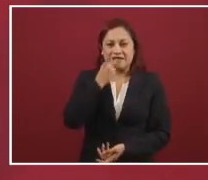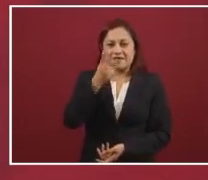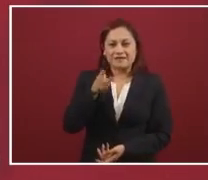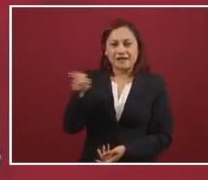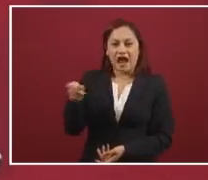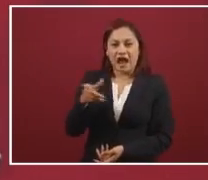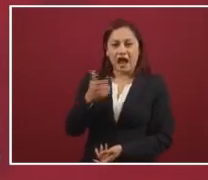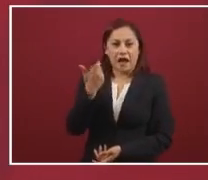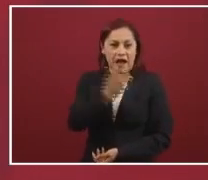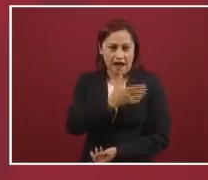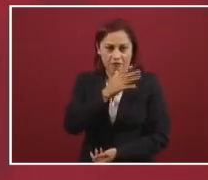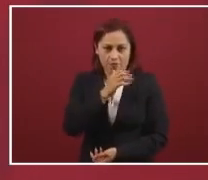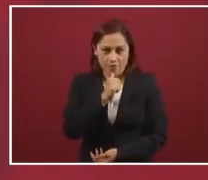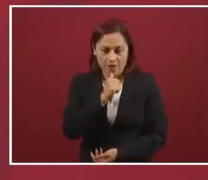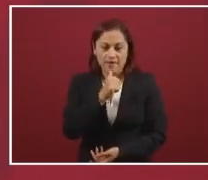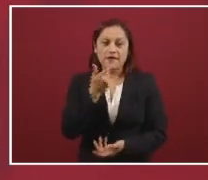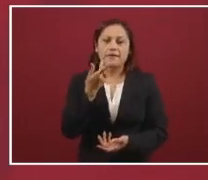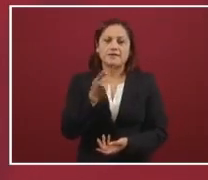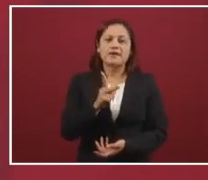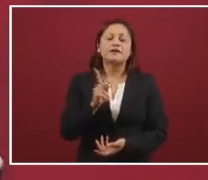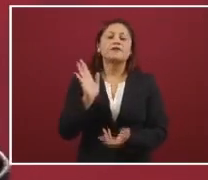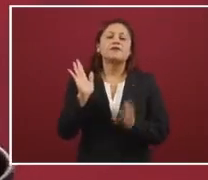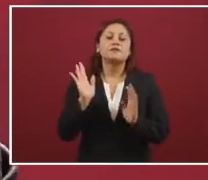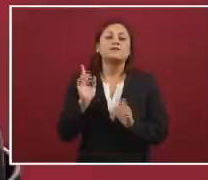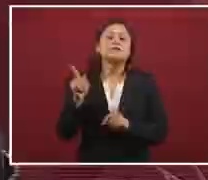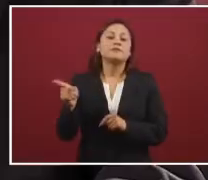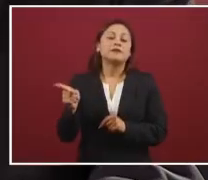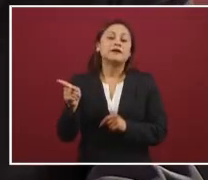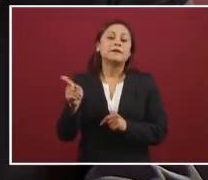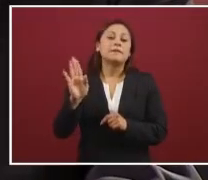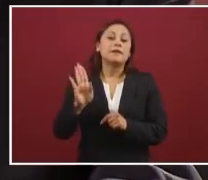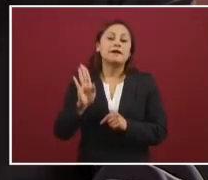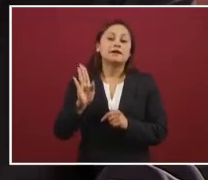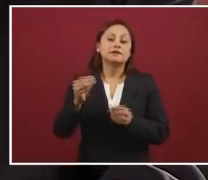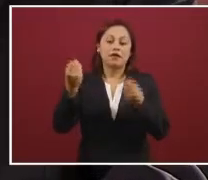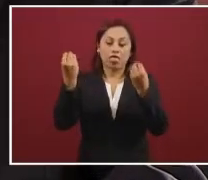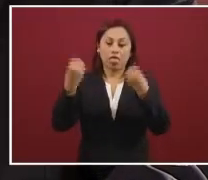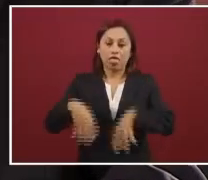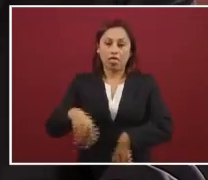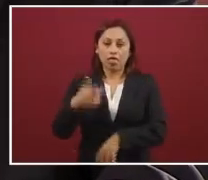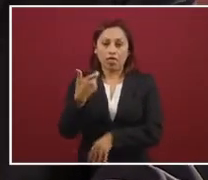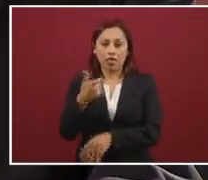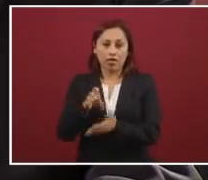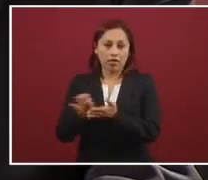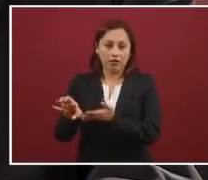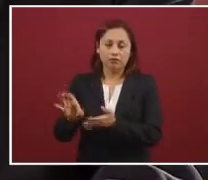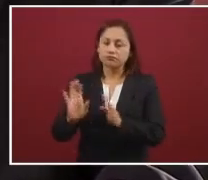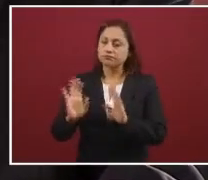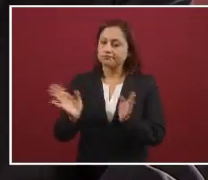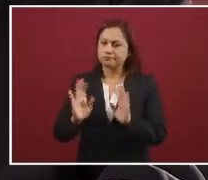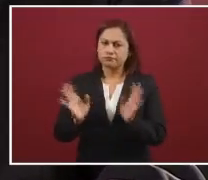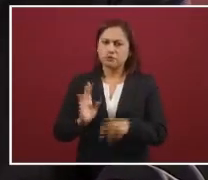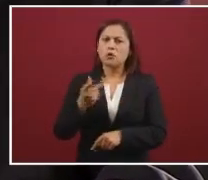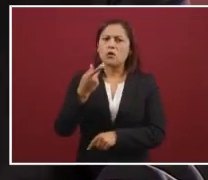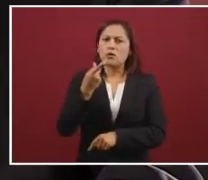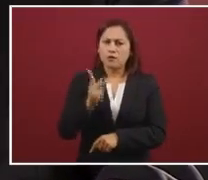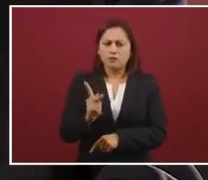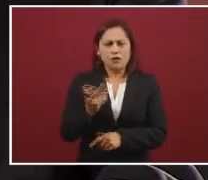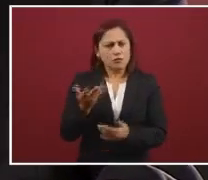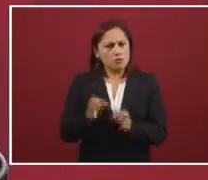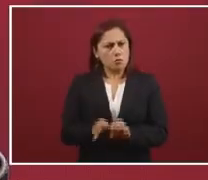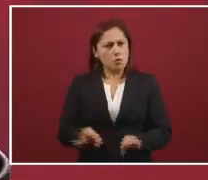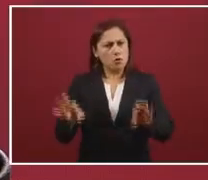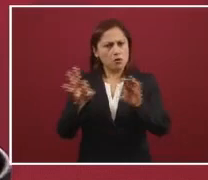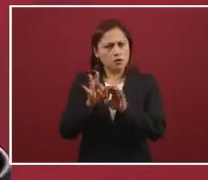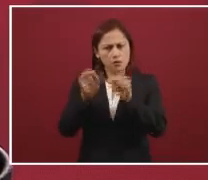es a fondo perdido, aunque no es así, es un asunto de justicia. A la gente más humilde se